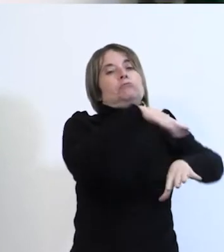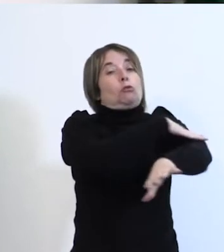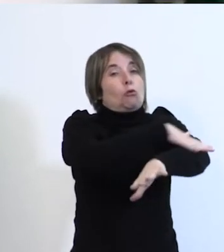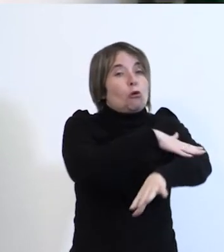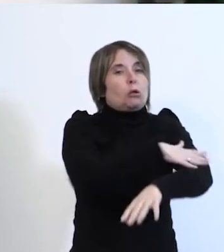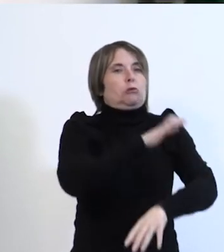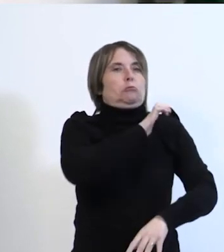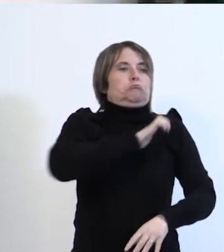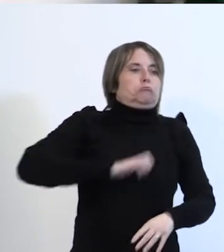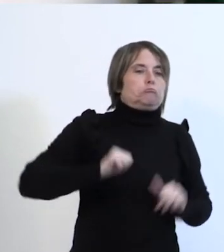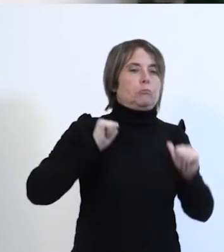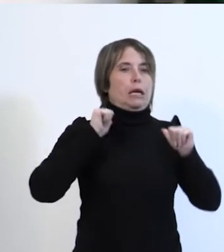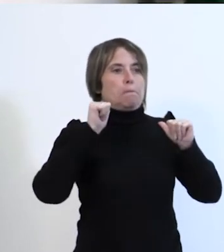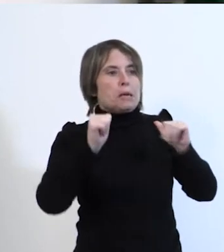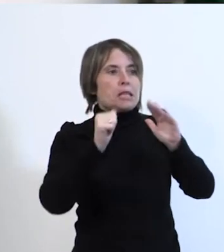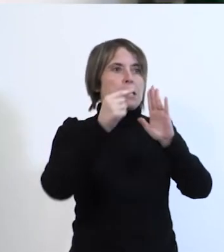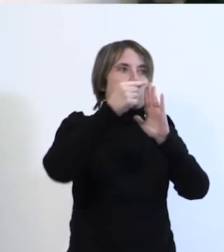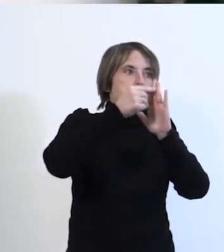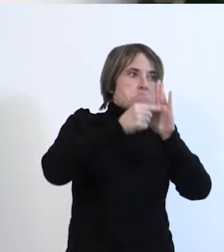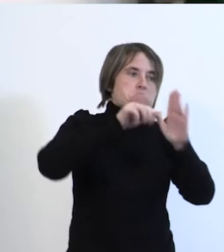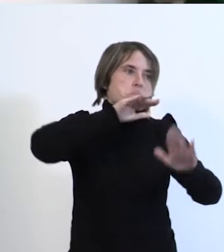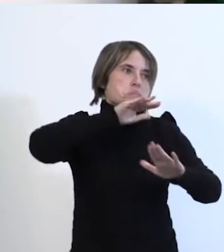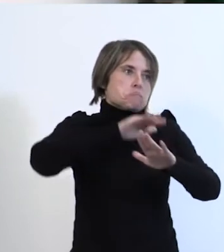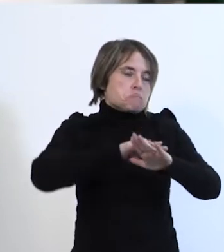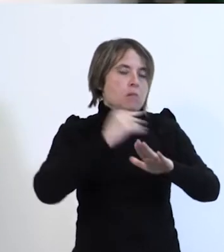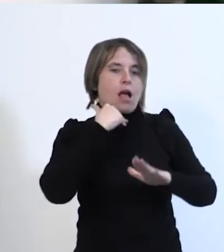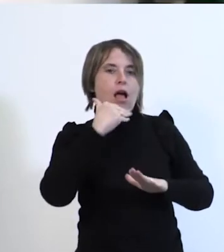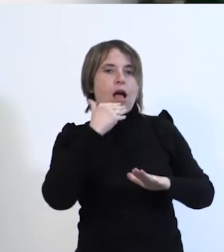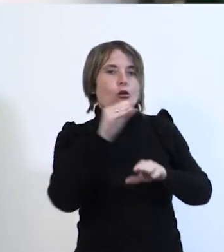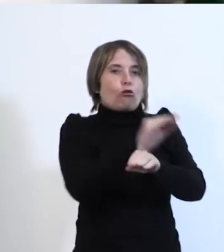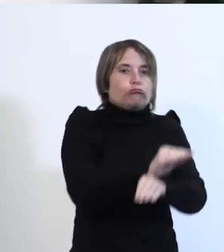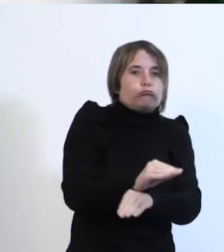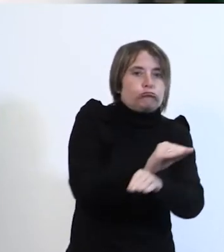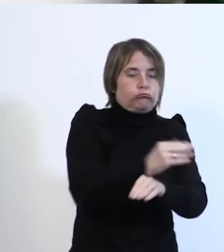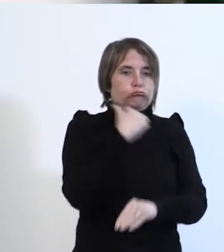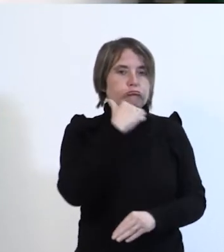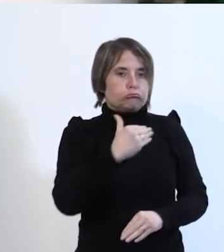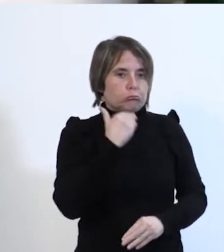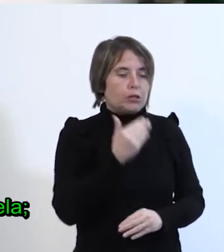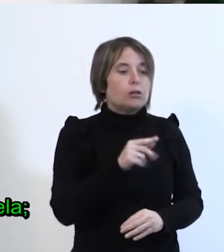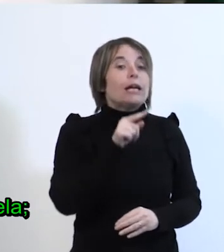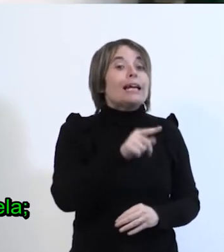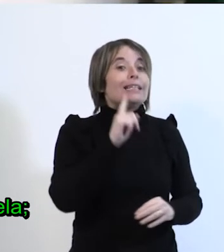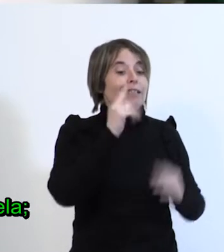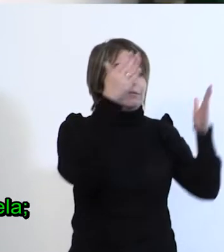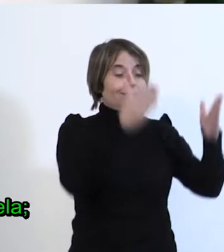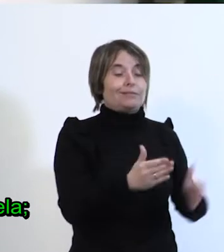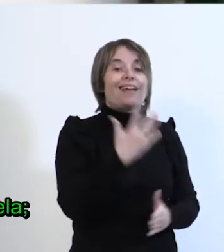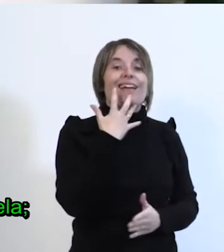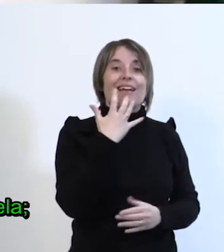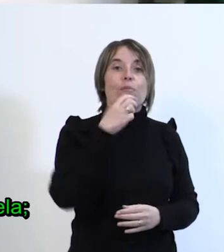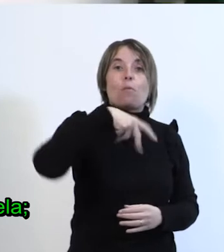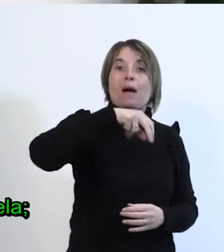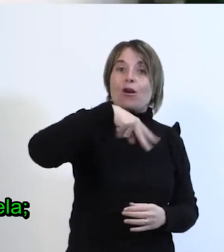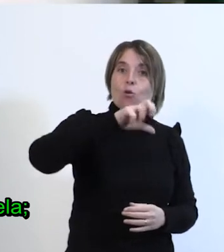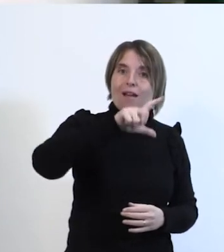cumplir las medidas pequeñas de reparación a la familia. Entonces, ese es el caso de Manuela,